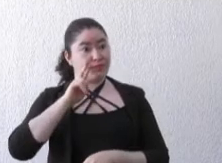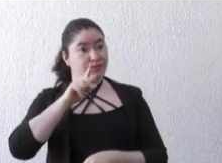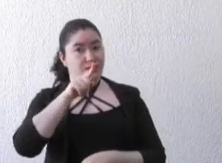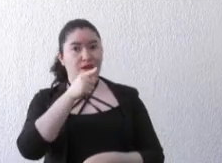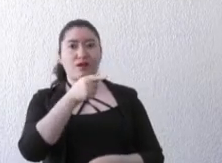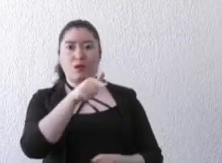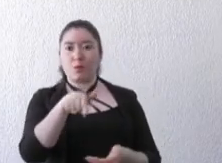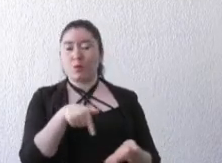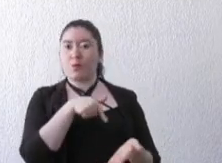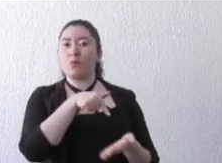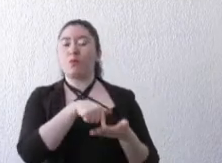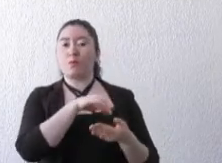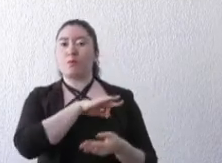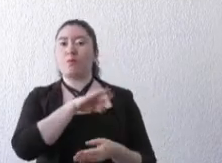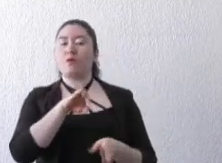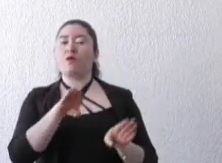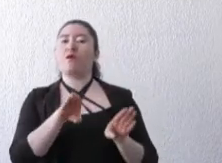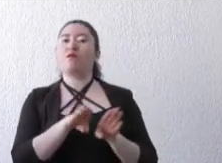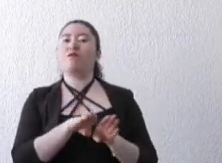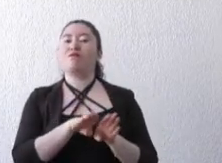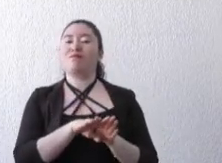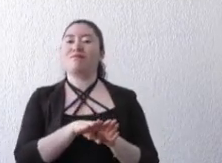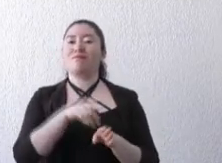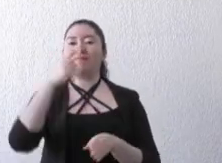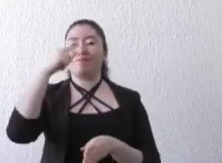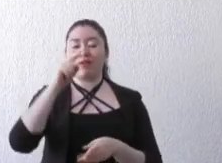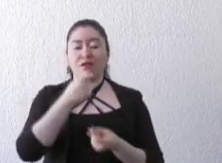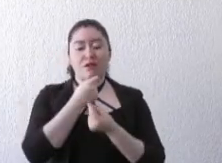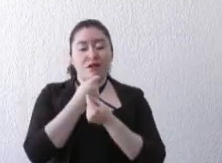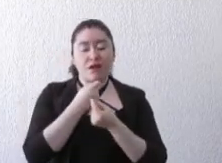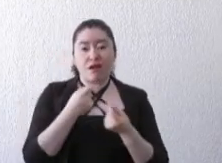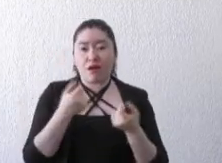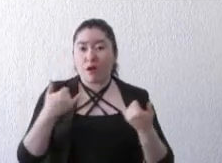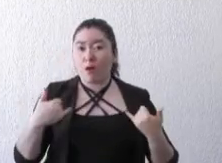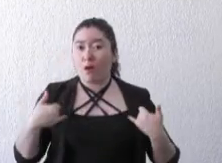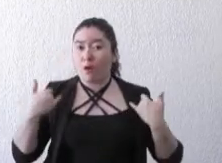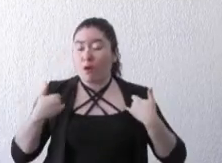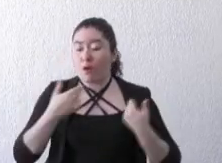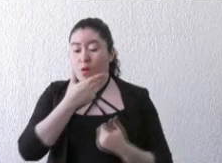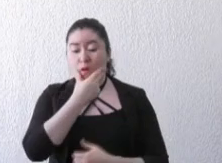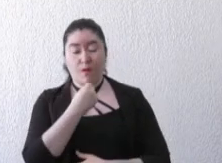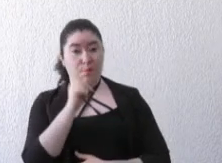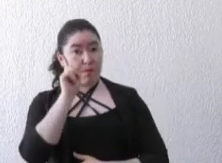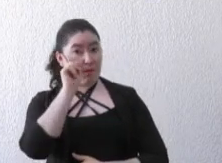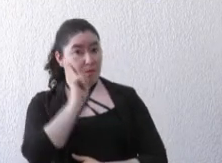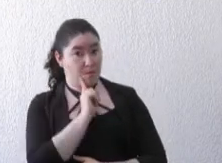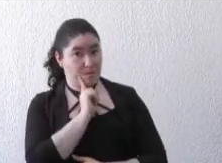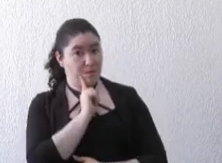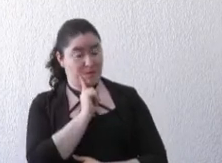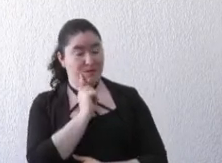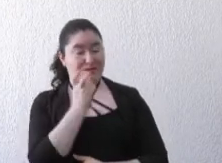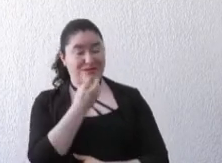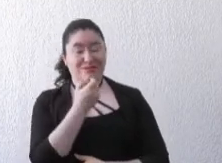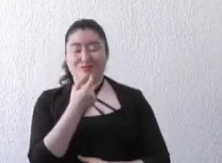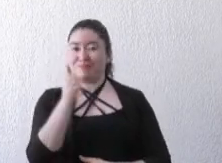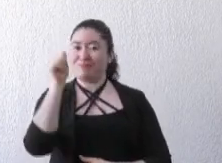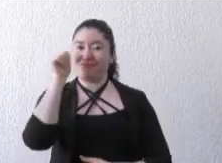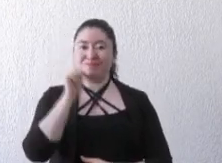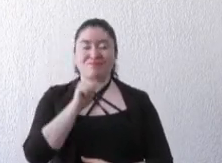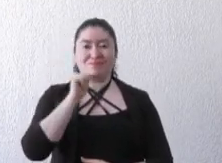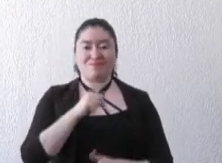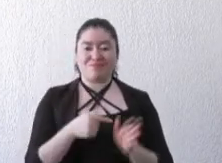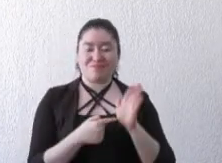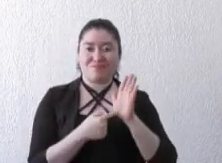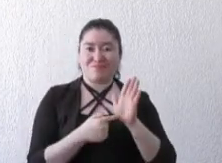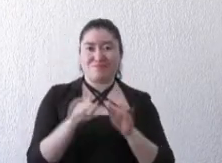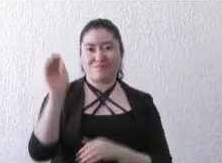espacio es un espacio que permite a las y los jóvenes, que es muy importante que siempre lo tengamos en la